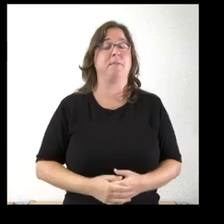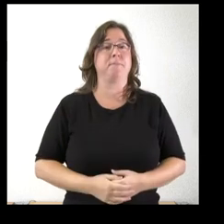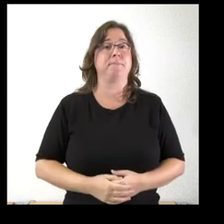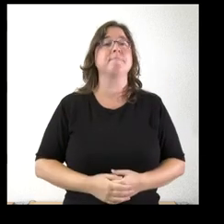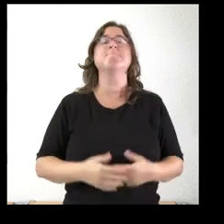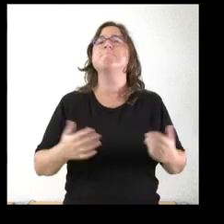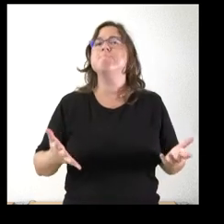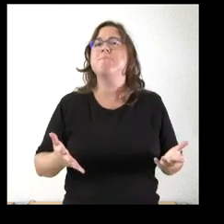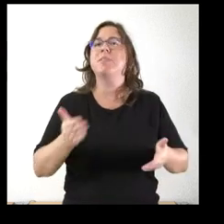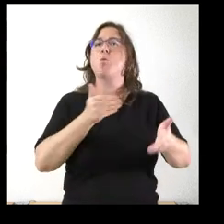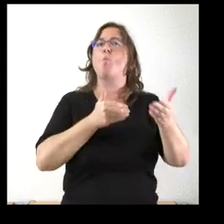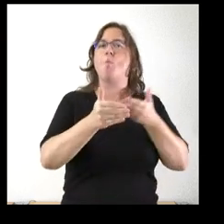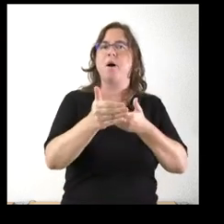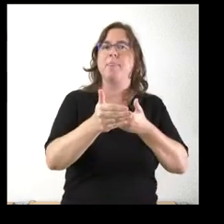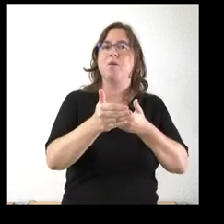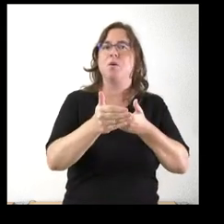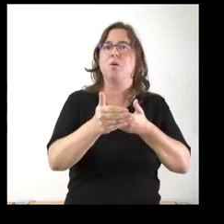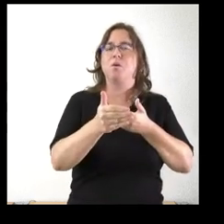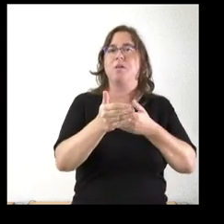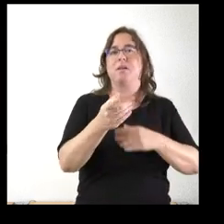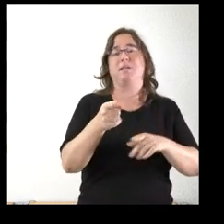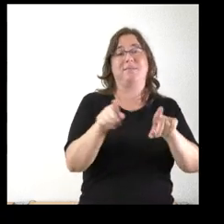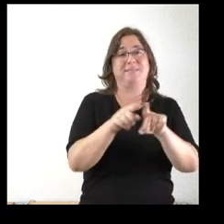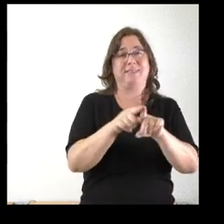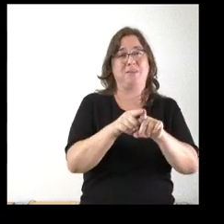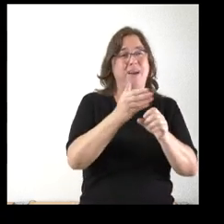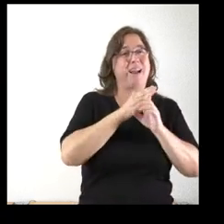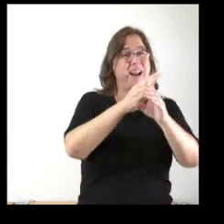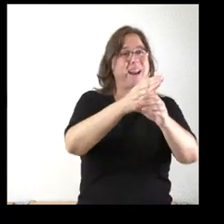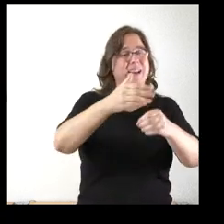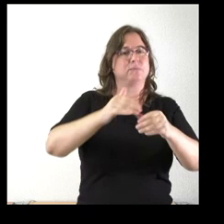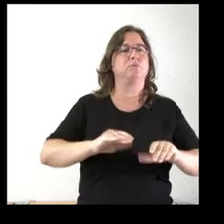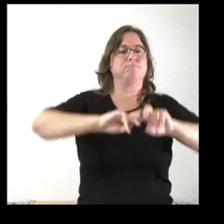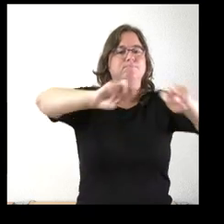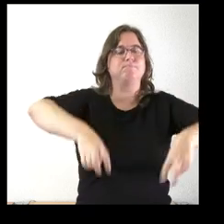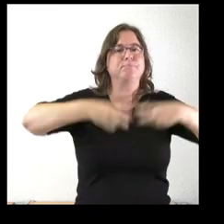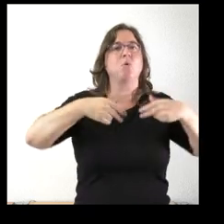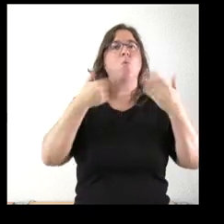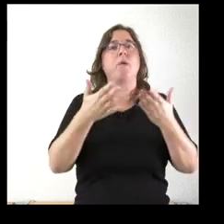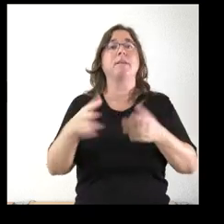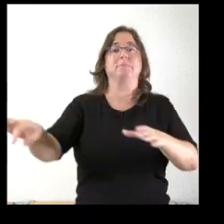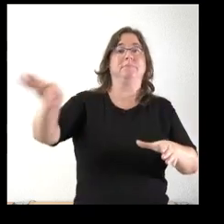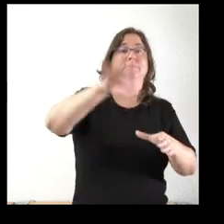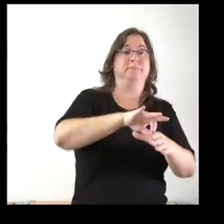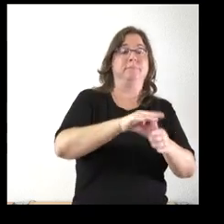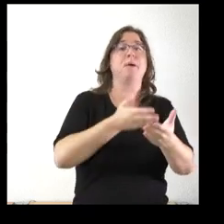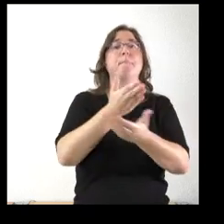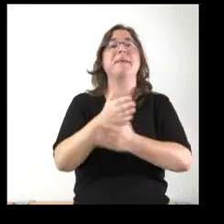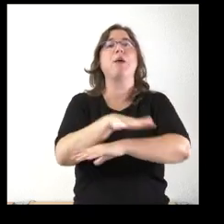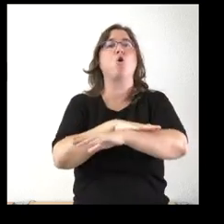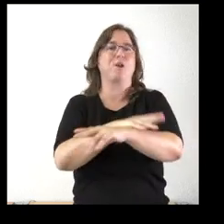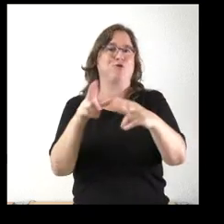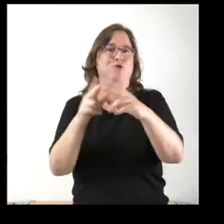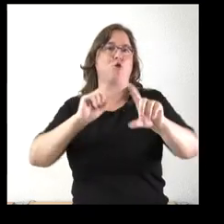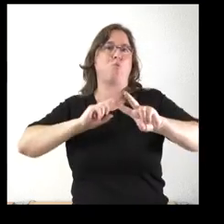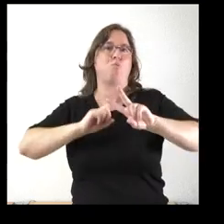presidentes. ¿Cuándo se van a renovar el resto de los miembros y si van a colocar, como así han pedido sus socios de gobierno,